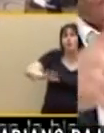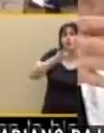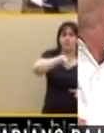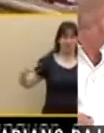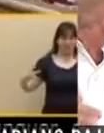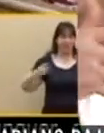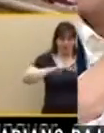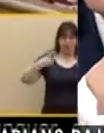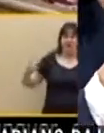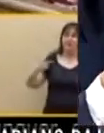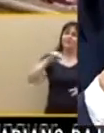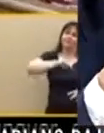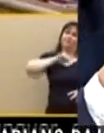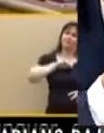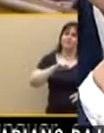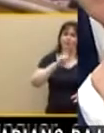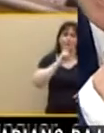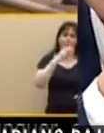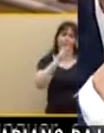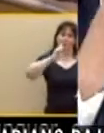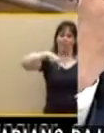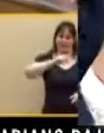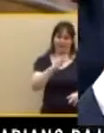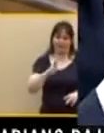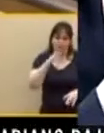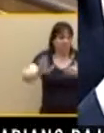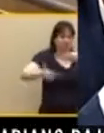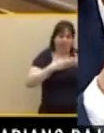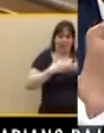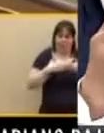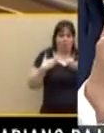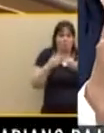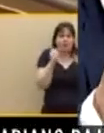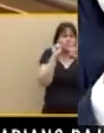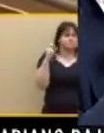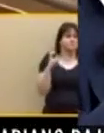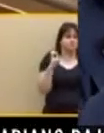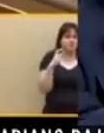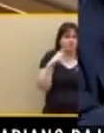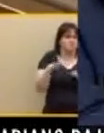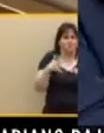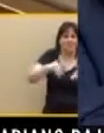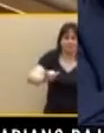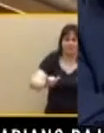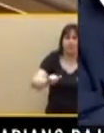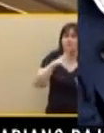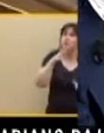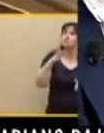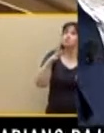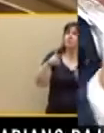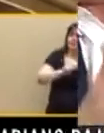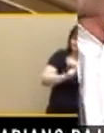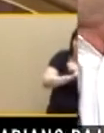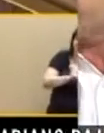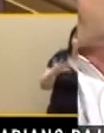diputados con menos de la mitad diputados del partido poular por tanto esa idea de que ya va siendo las de que ustedes dejen de gobernar bueno mire esto el gobierno todos los